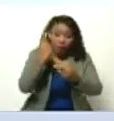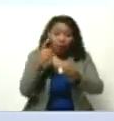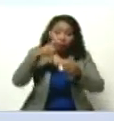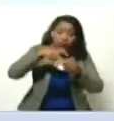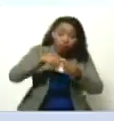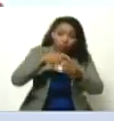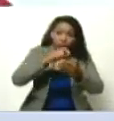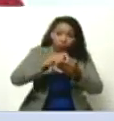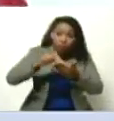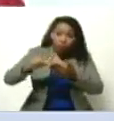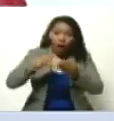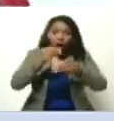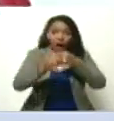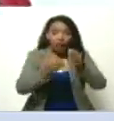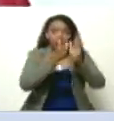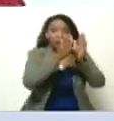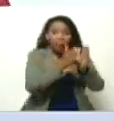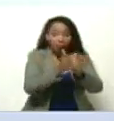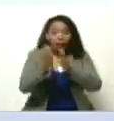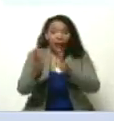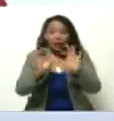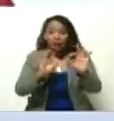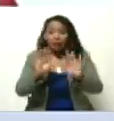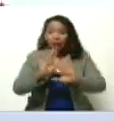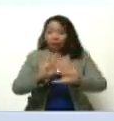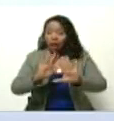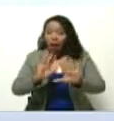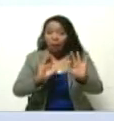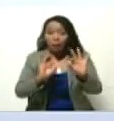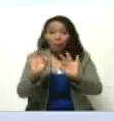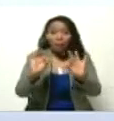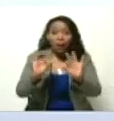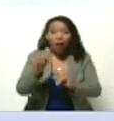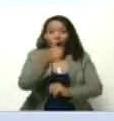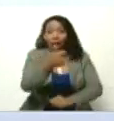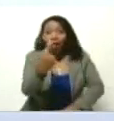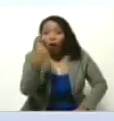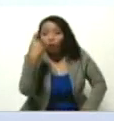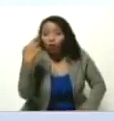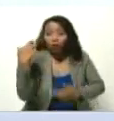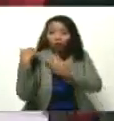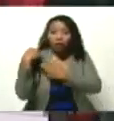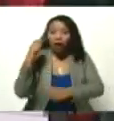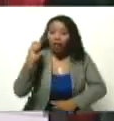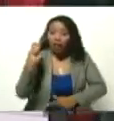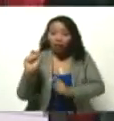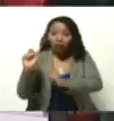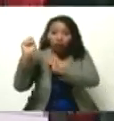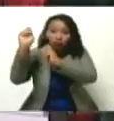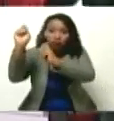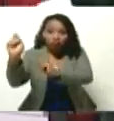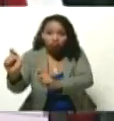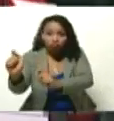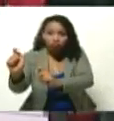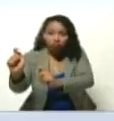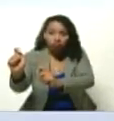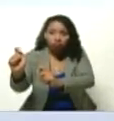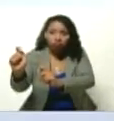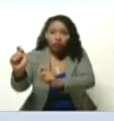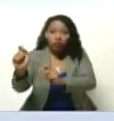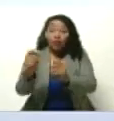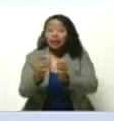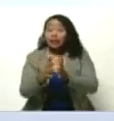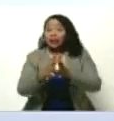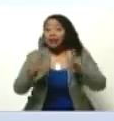hacer la organización, digo, de ya preparar, cada quien vaya a preparar la tarea que le fue encomendada. Y una gran